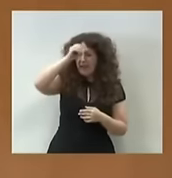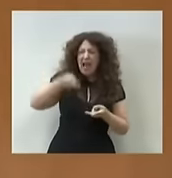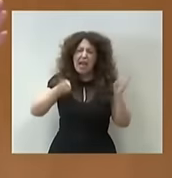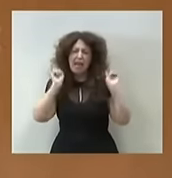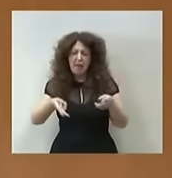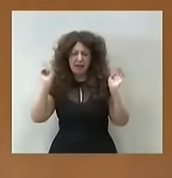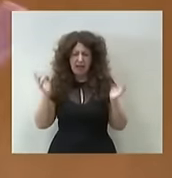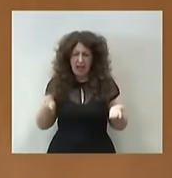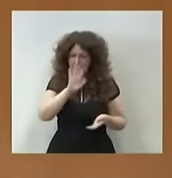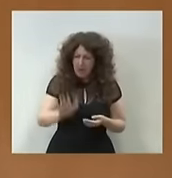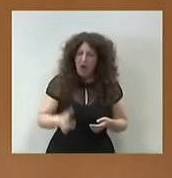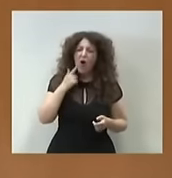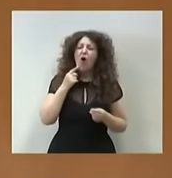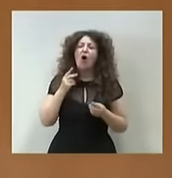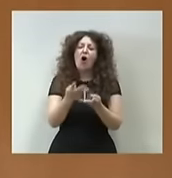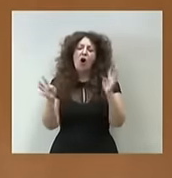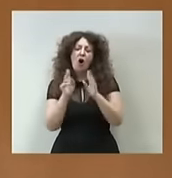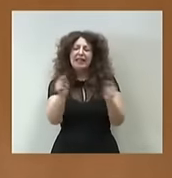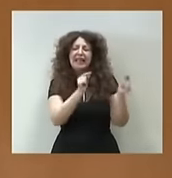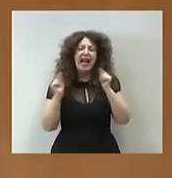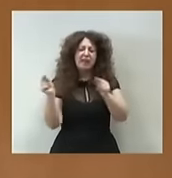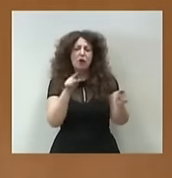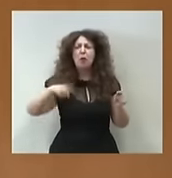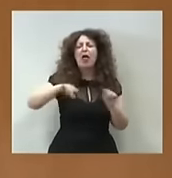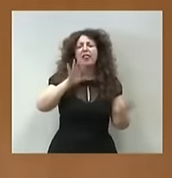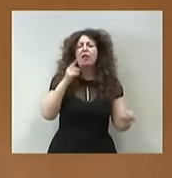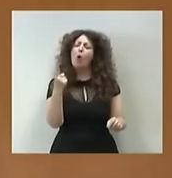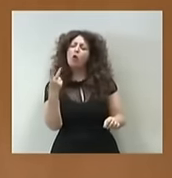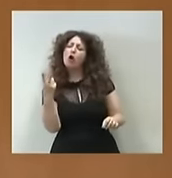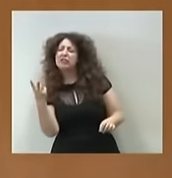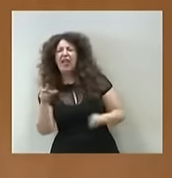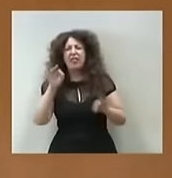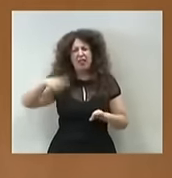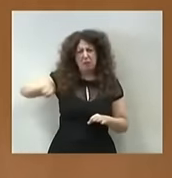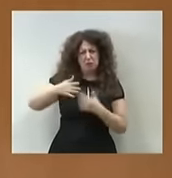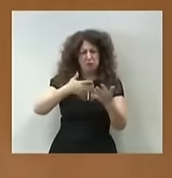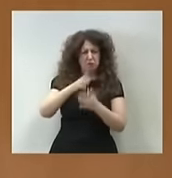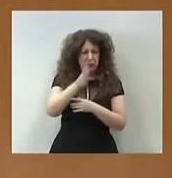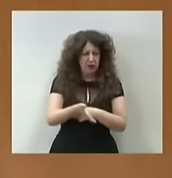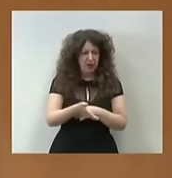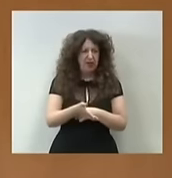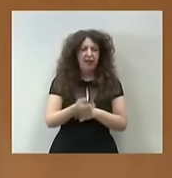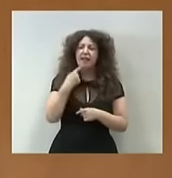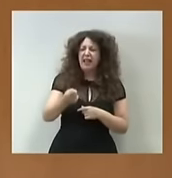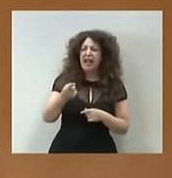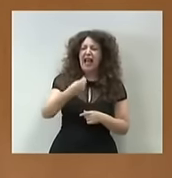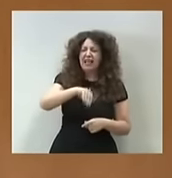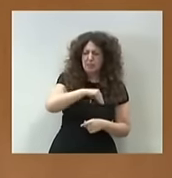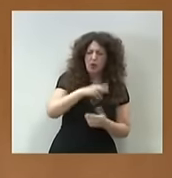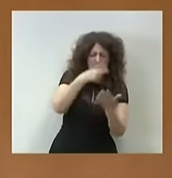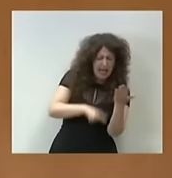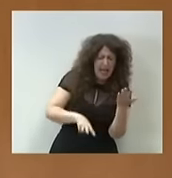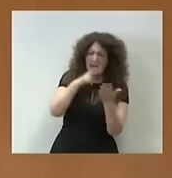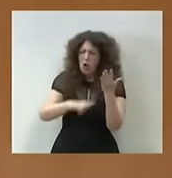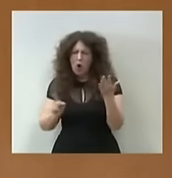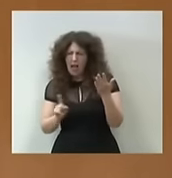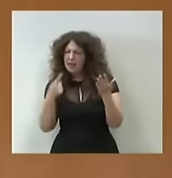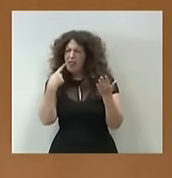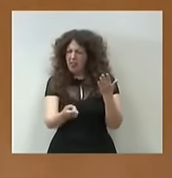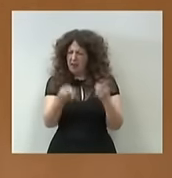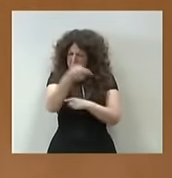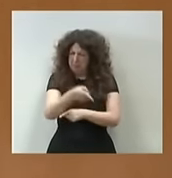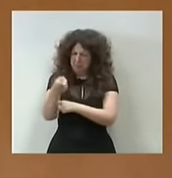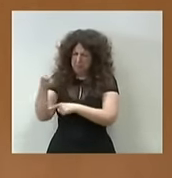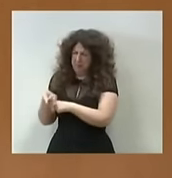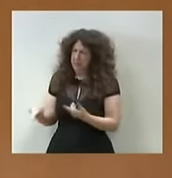decidir cuántos tertulianos hay en una tertulia? ¿Por qué tienen que decidir todo eso? ¿Por qué tienen que decir a los españoles lo que tienen que leer y lo que no tienen que leer y lo que tienen que ver?